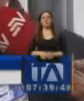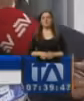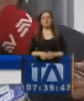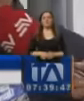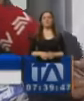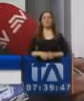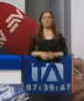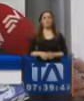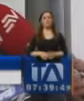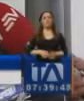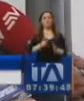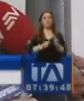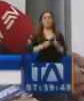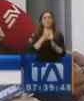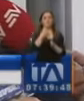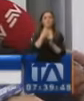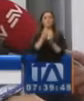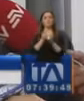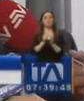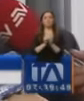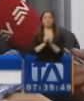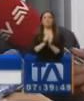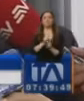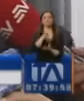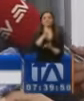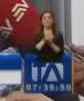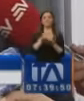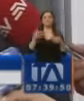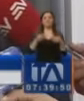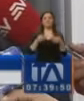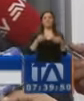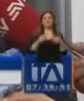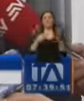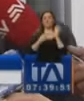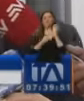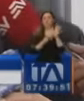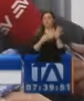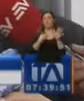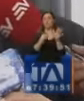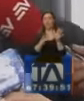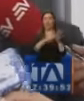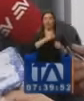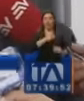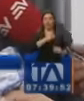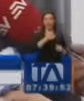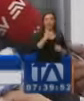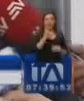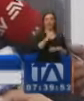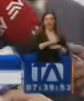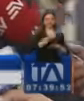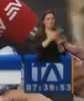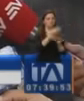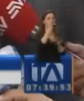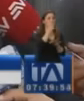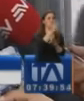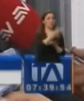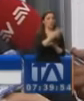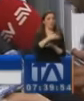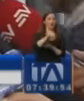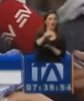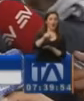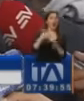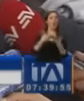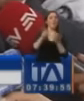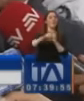Ha establecido que hay indicios del cometimiento del delito de tráfico de influencias y que el señor Bravo sería el autor de